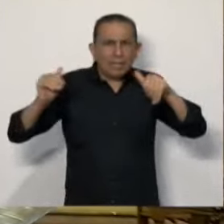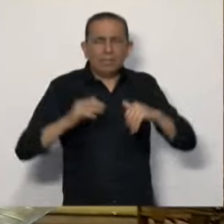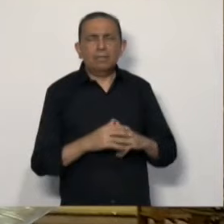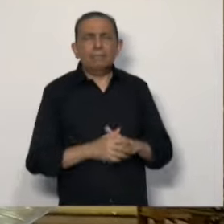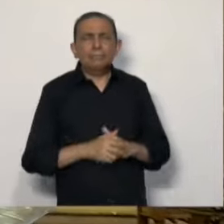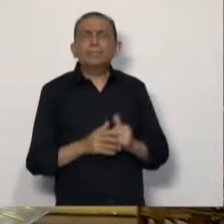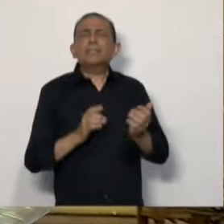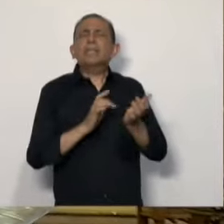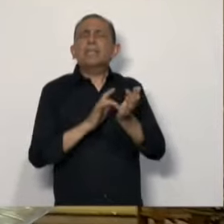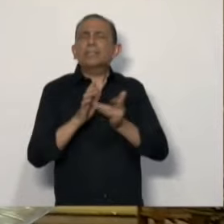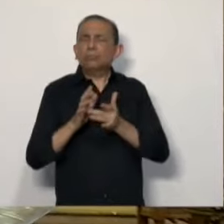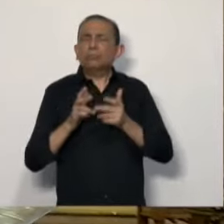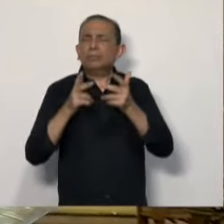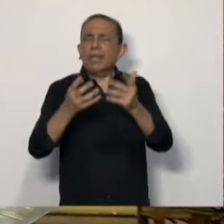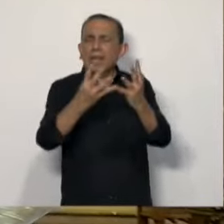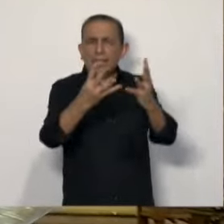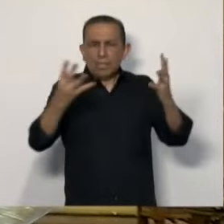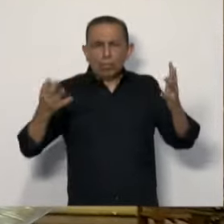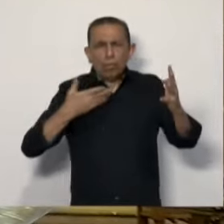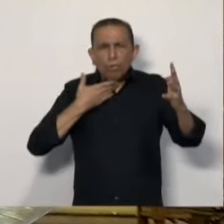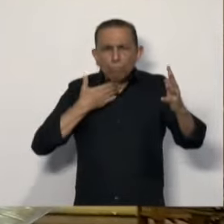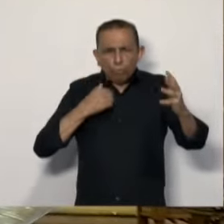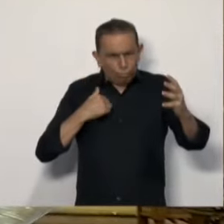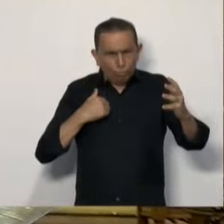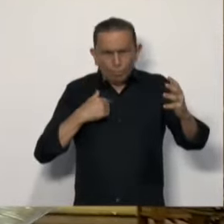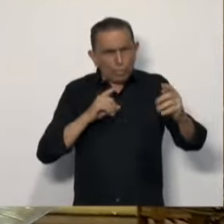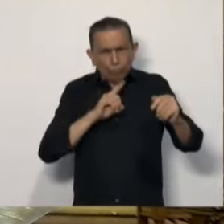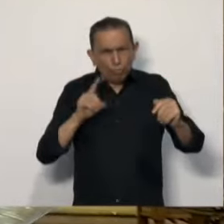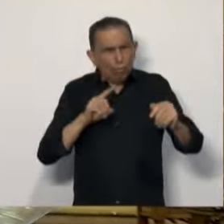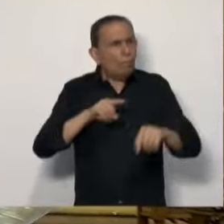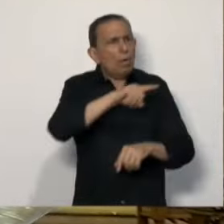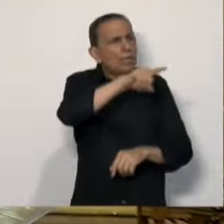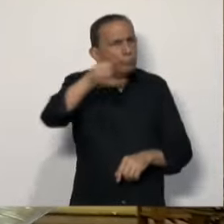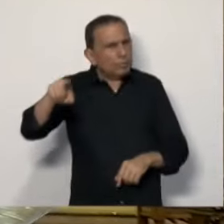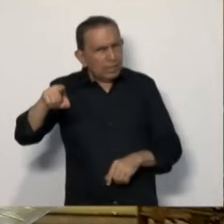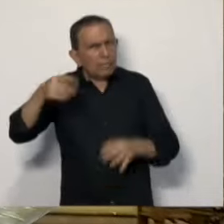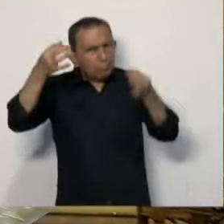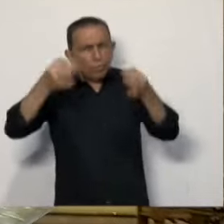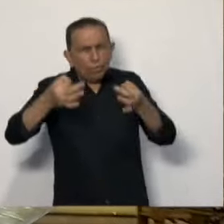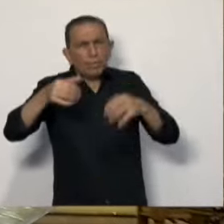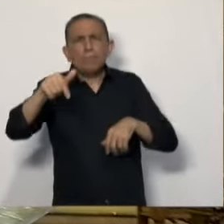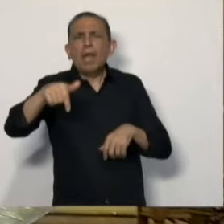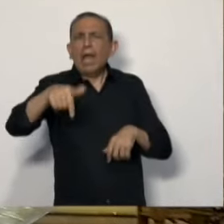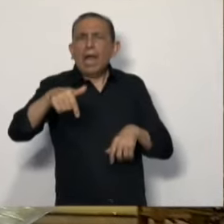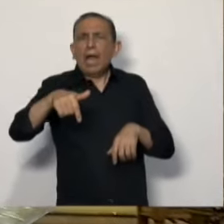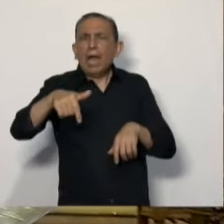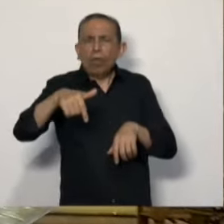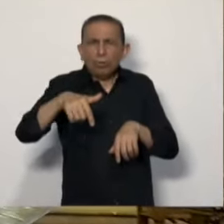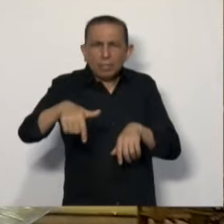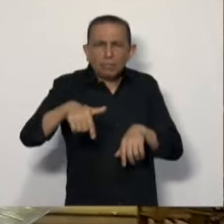Jesús respondió: «Esta voz no se oyó por mí, sino por ustedes. Ahora ha llegado el juicio de este